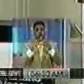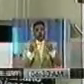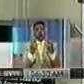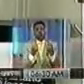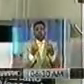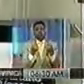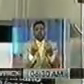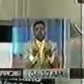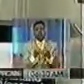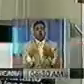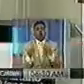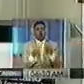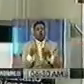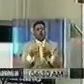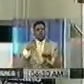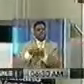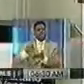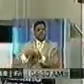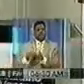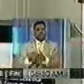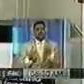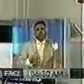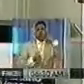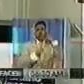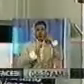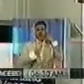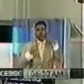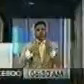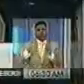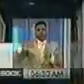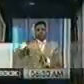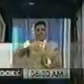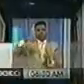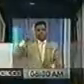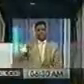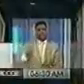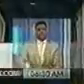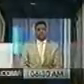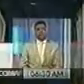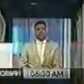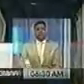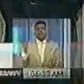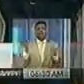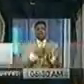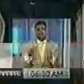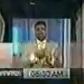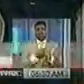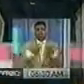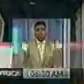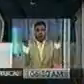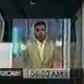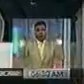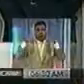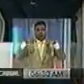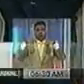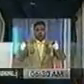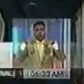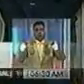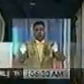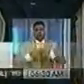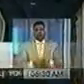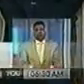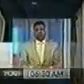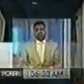y tarifas en el servicio de telecomunicaciones en todo el país. En primer lugar, acordado y dejado bien